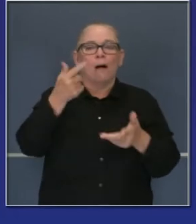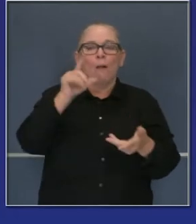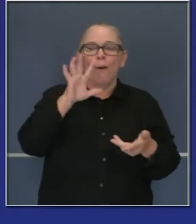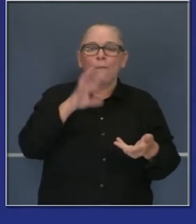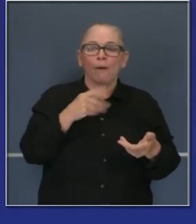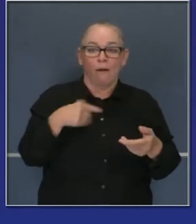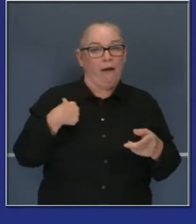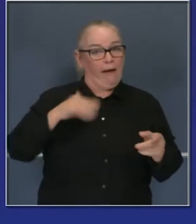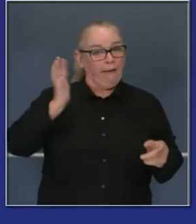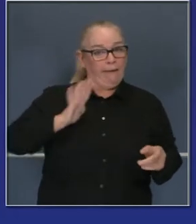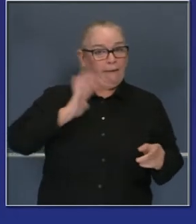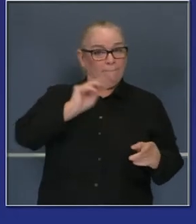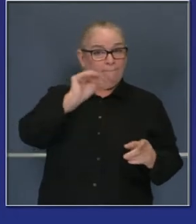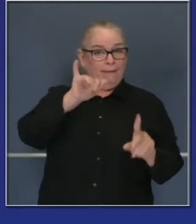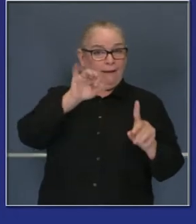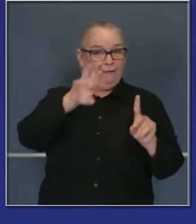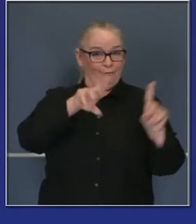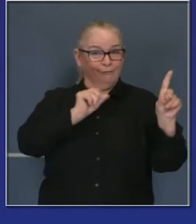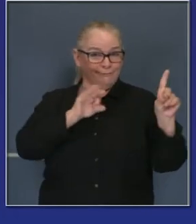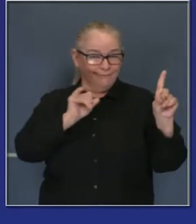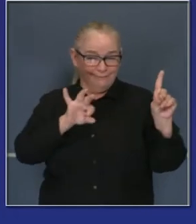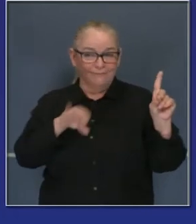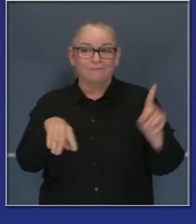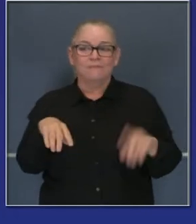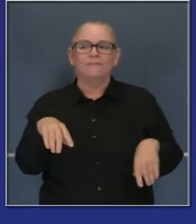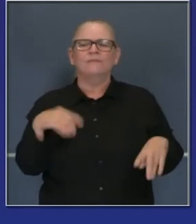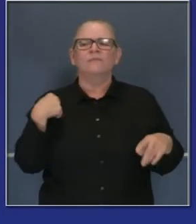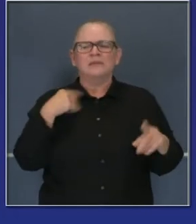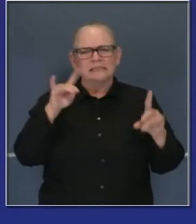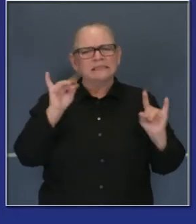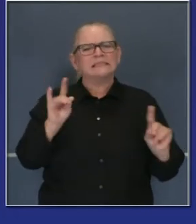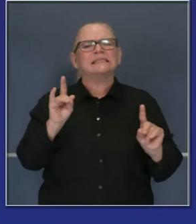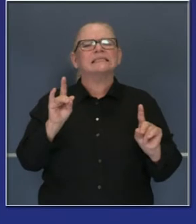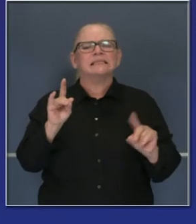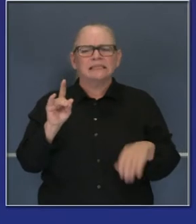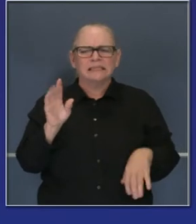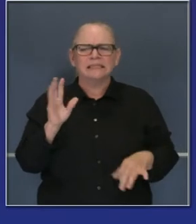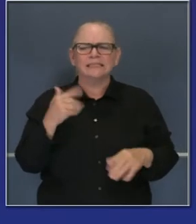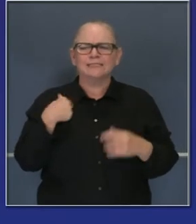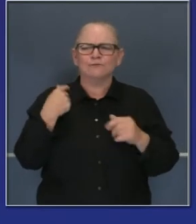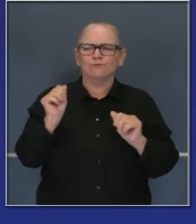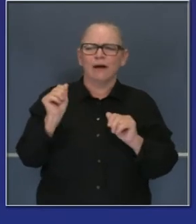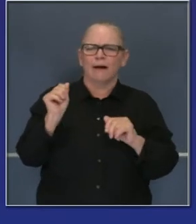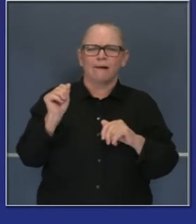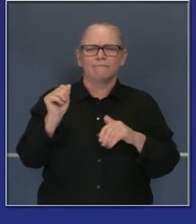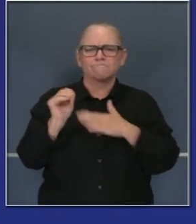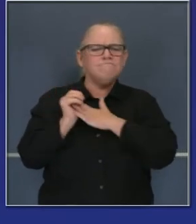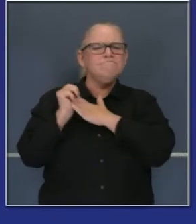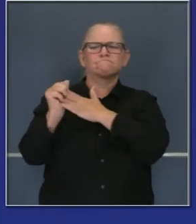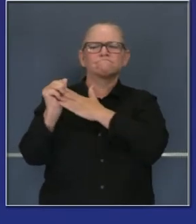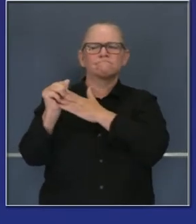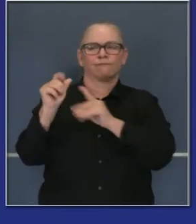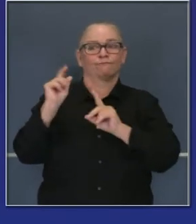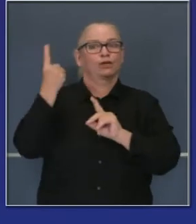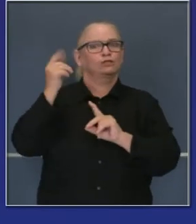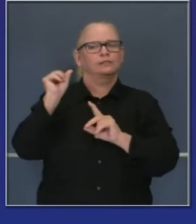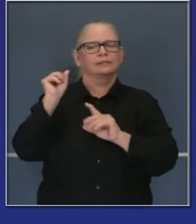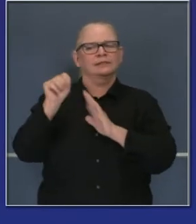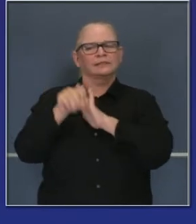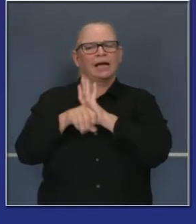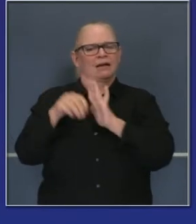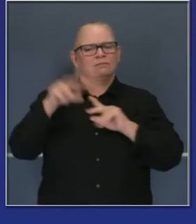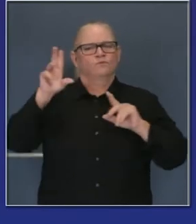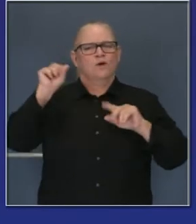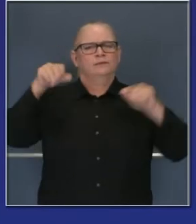como alcalde anteriormente cuando lideriza mos el estado en muchas categorías california es líder en el país pero nos queda aún